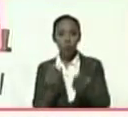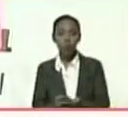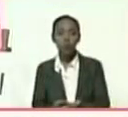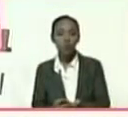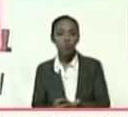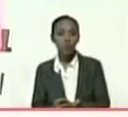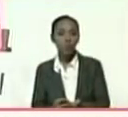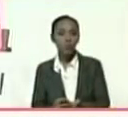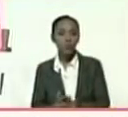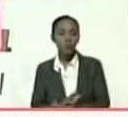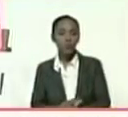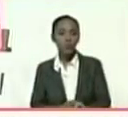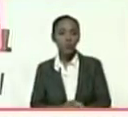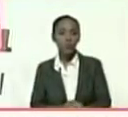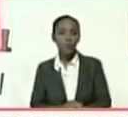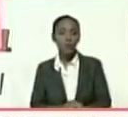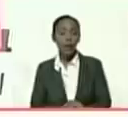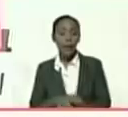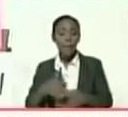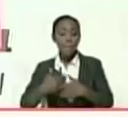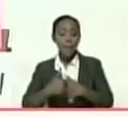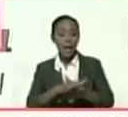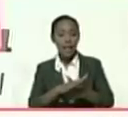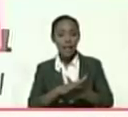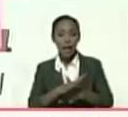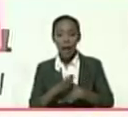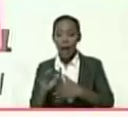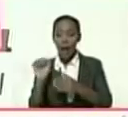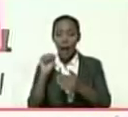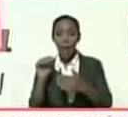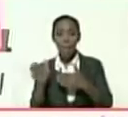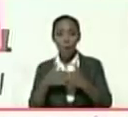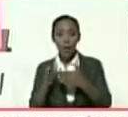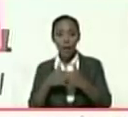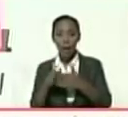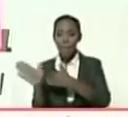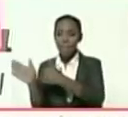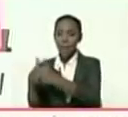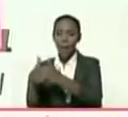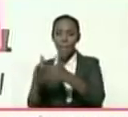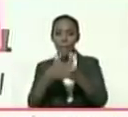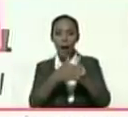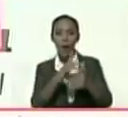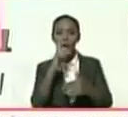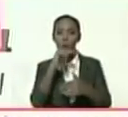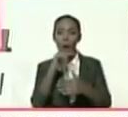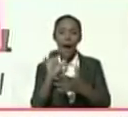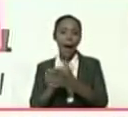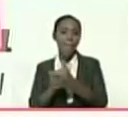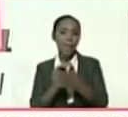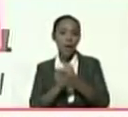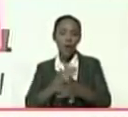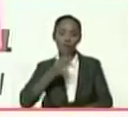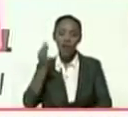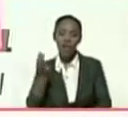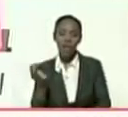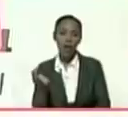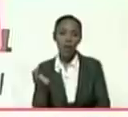en el mundo, que por donde pasa deja las puertas cerradas. No tiene amigos verdaderos.